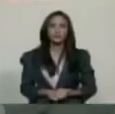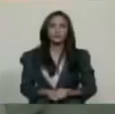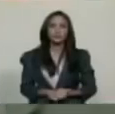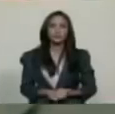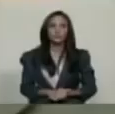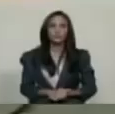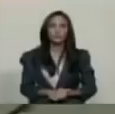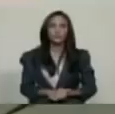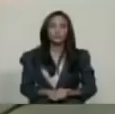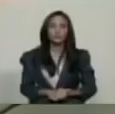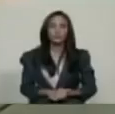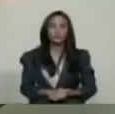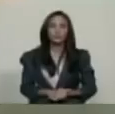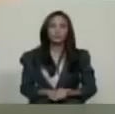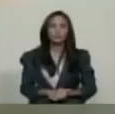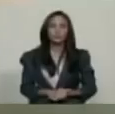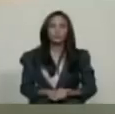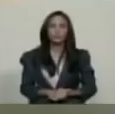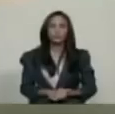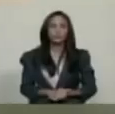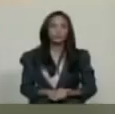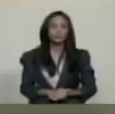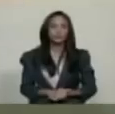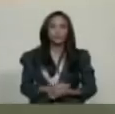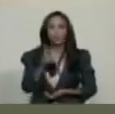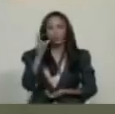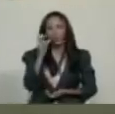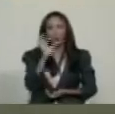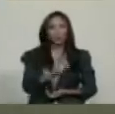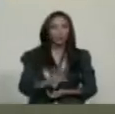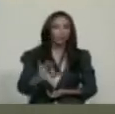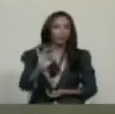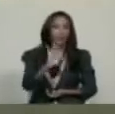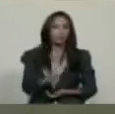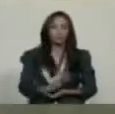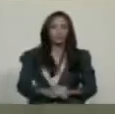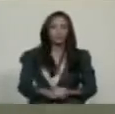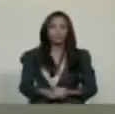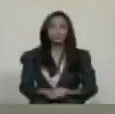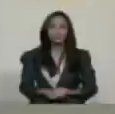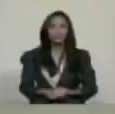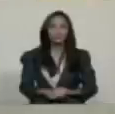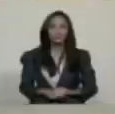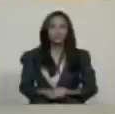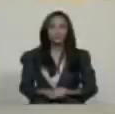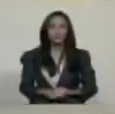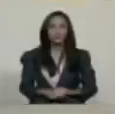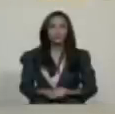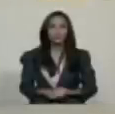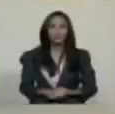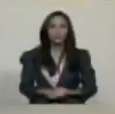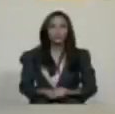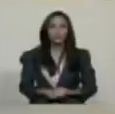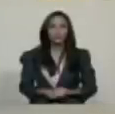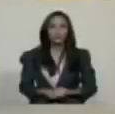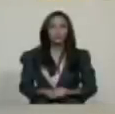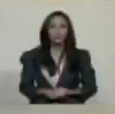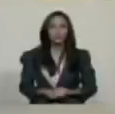productiva de la agenda económica bolivariana, donde hemos priorizado seis áreas: